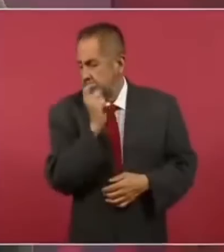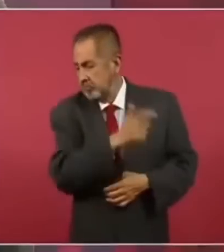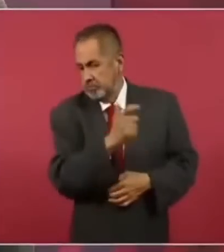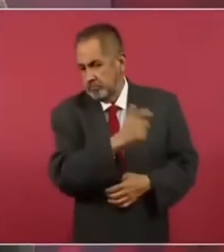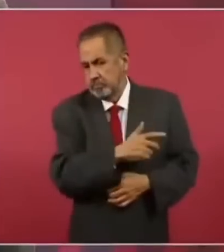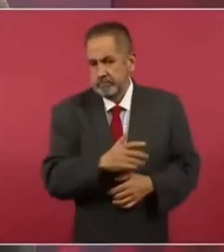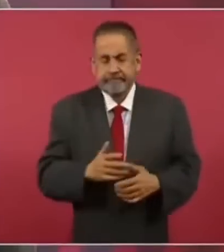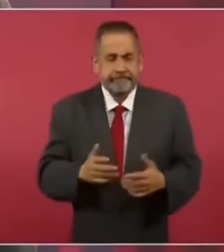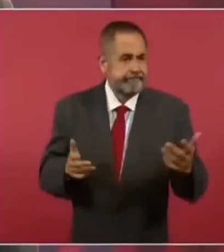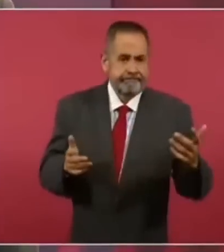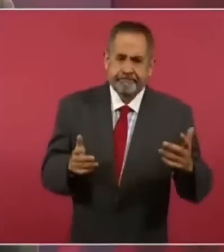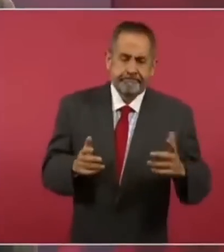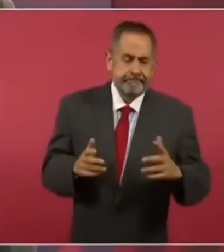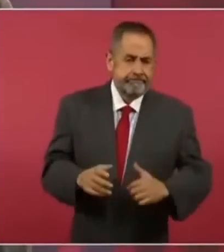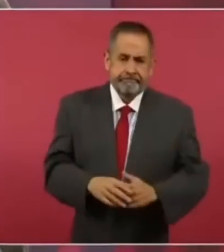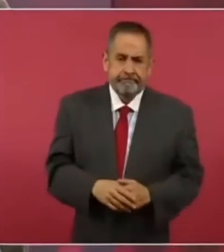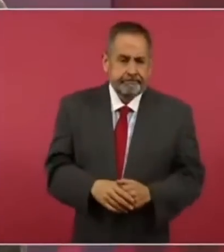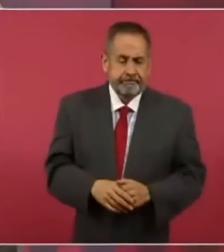Entonces,